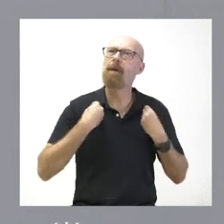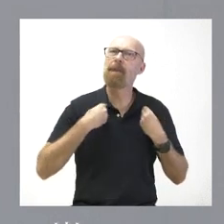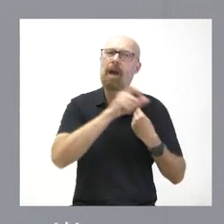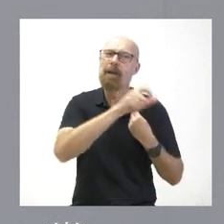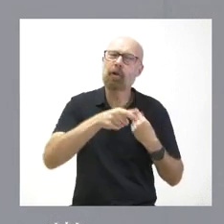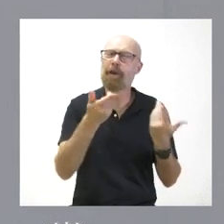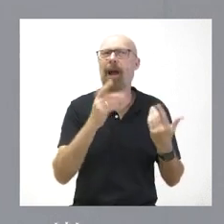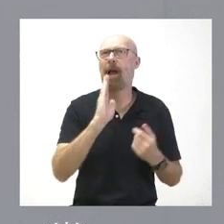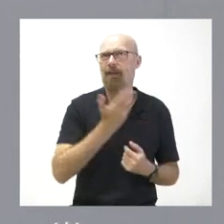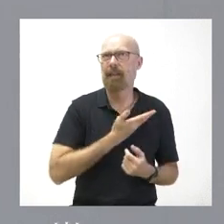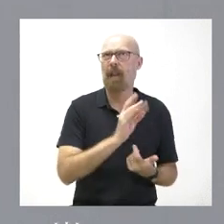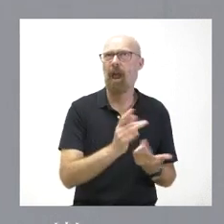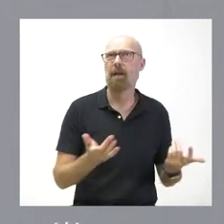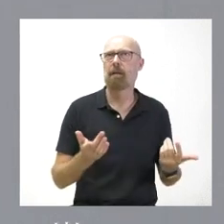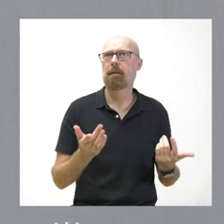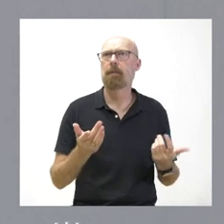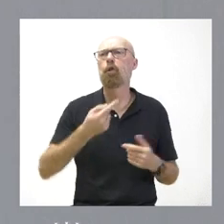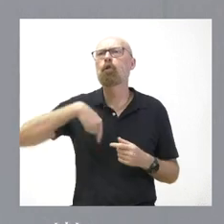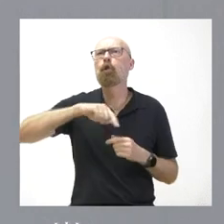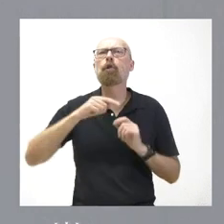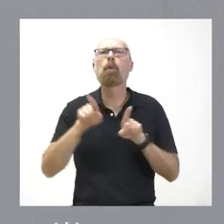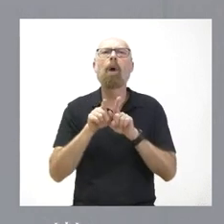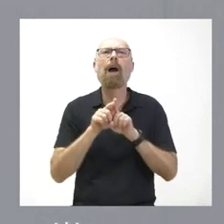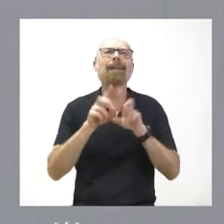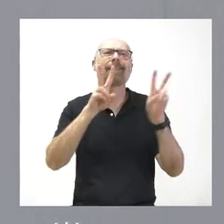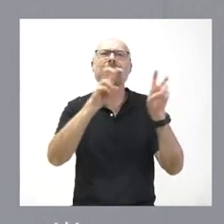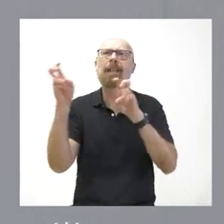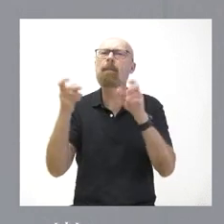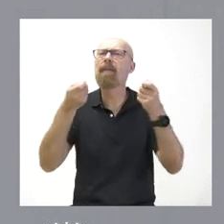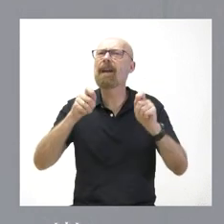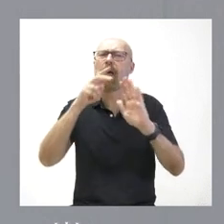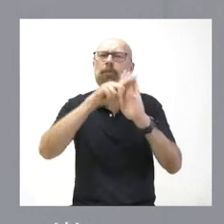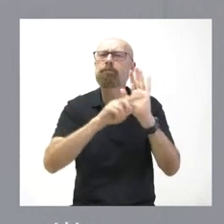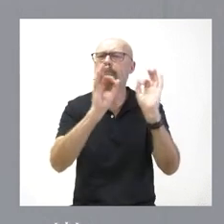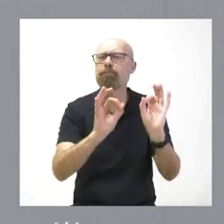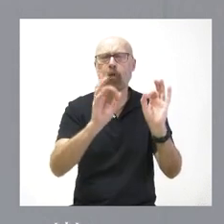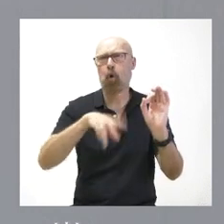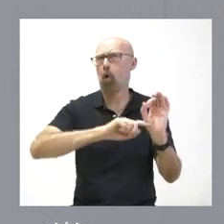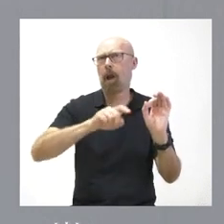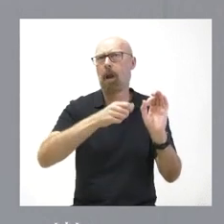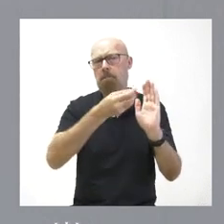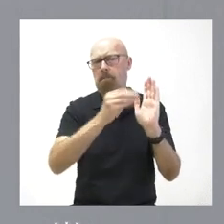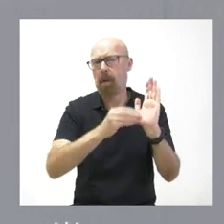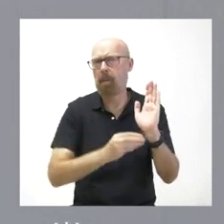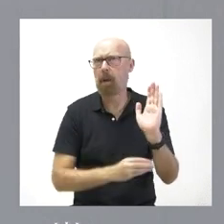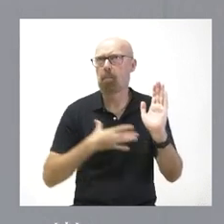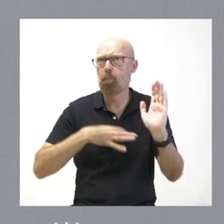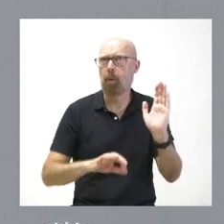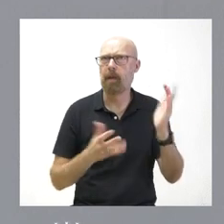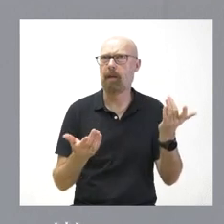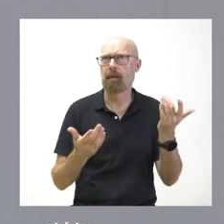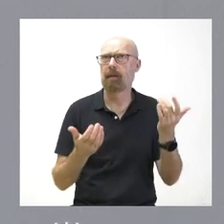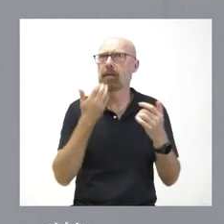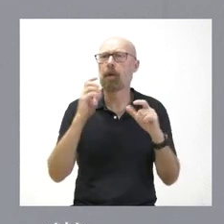nosotros no estamos cerrados a un catálogo estricto de temas y por tanto si además de estos de los que podemos hablar pues hay más grupos que